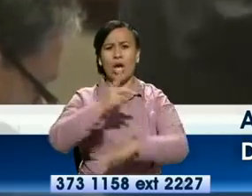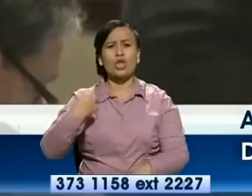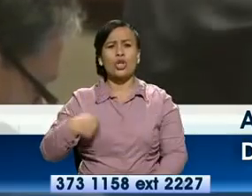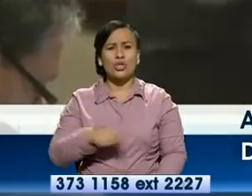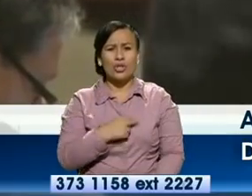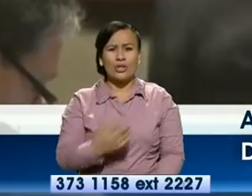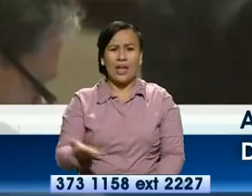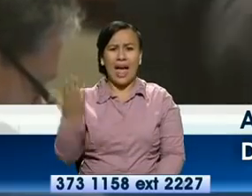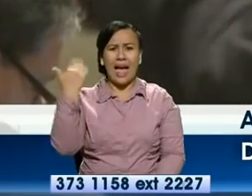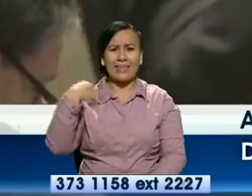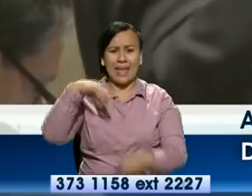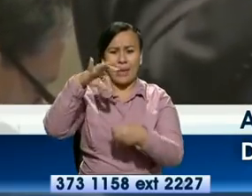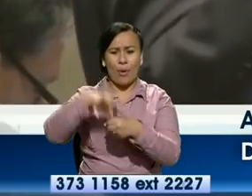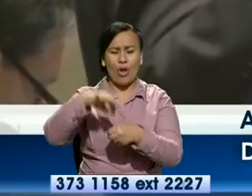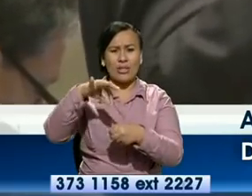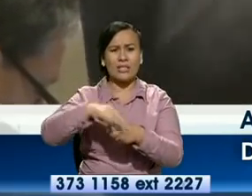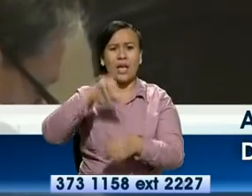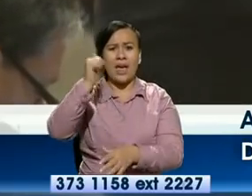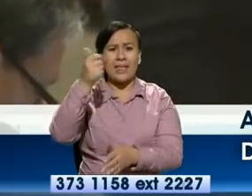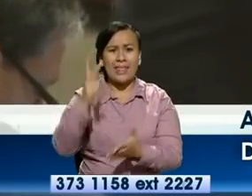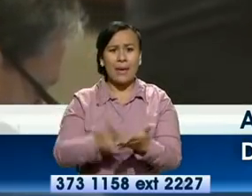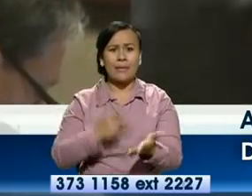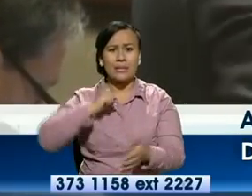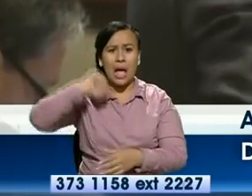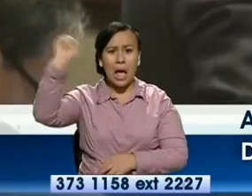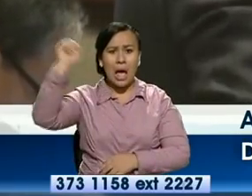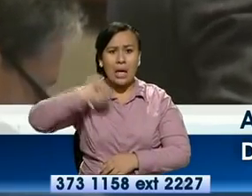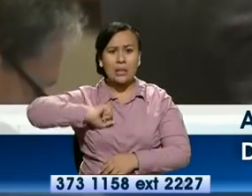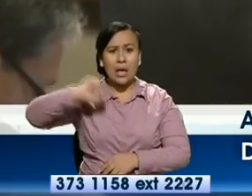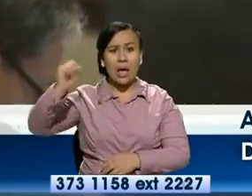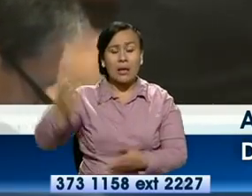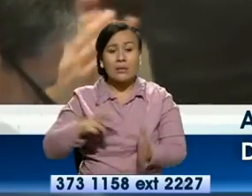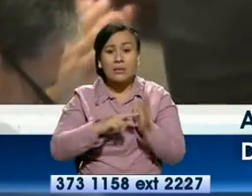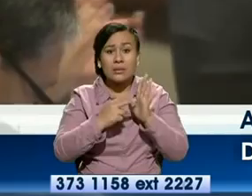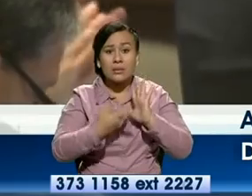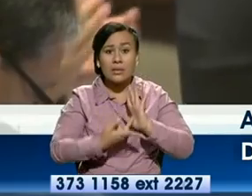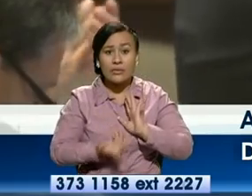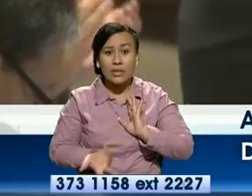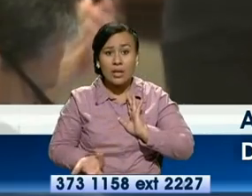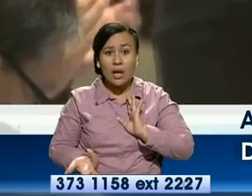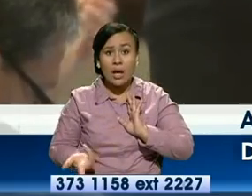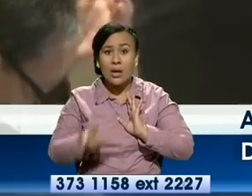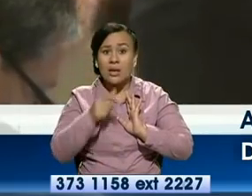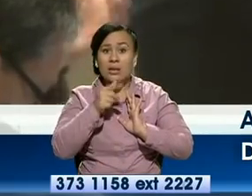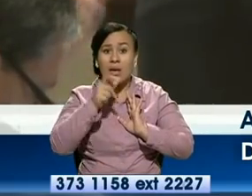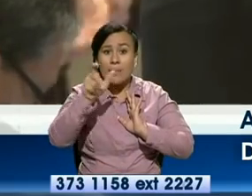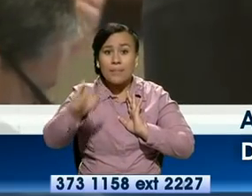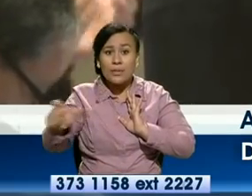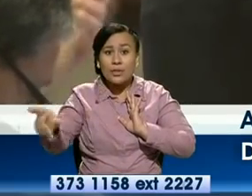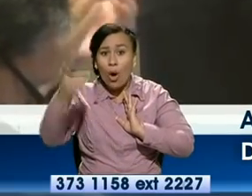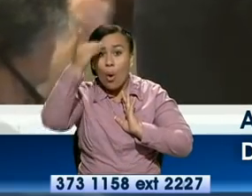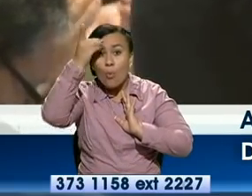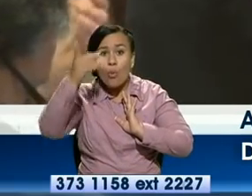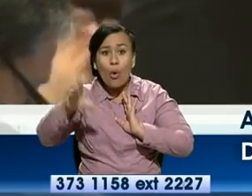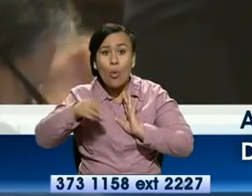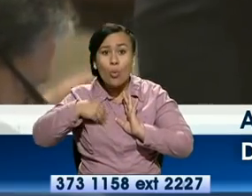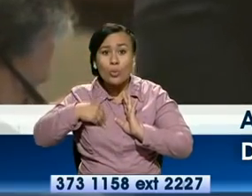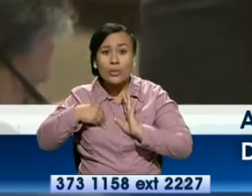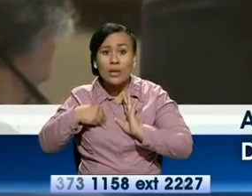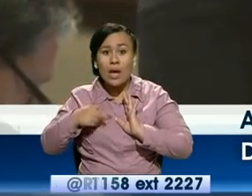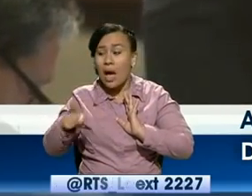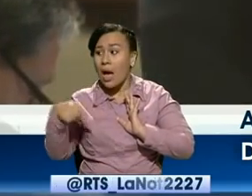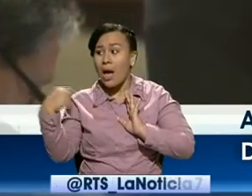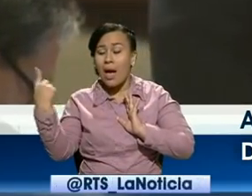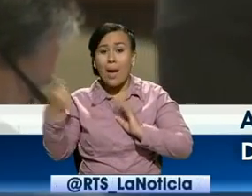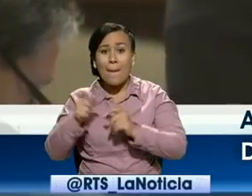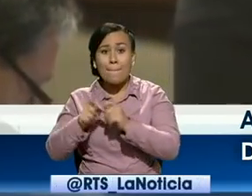elecciones consecutivas. Eso significa que contamos con la voluntad